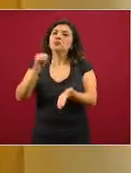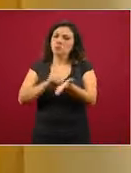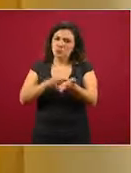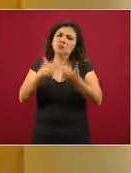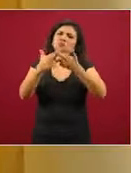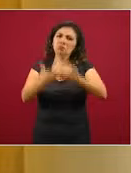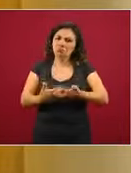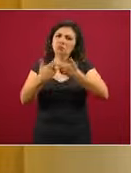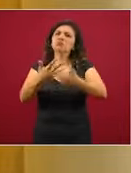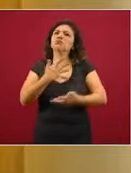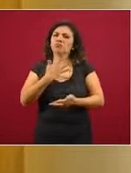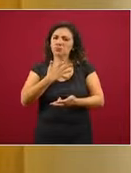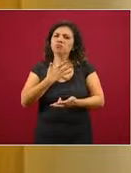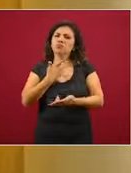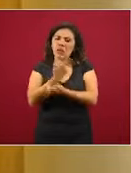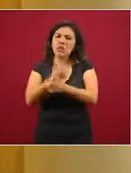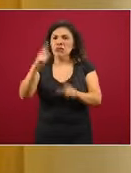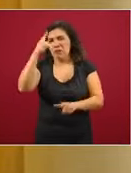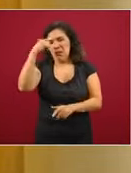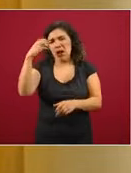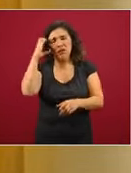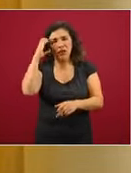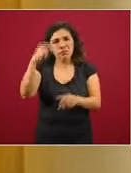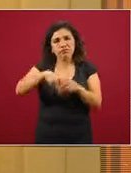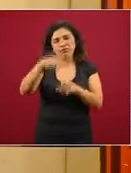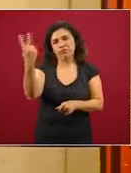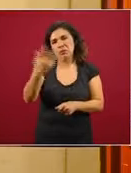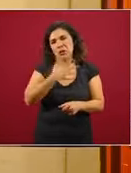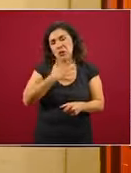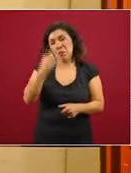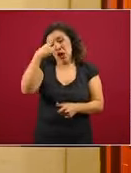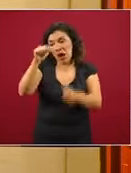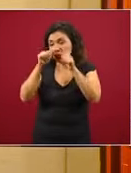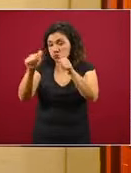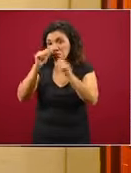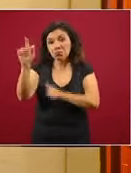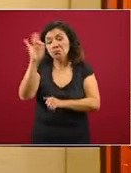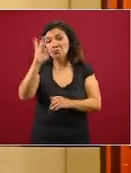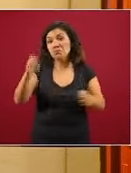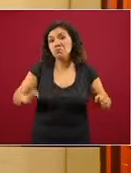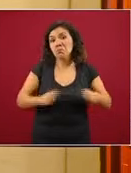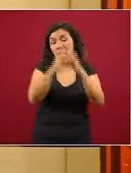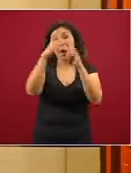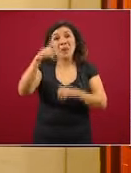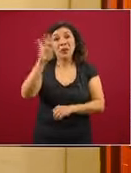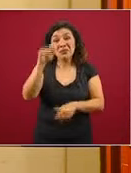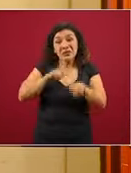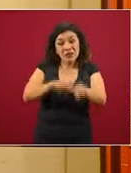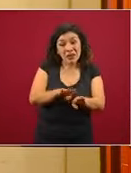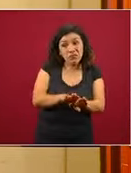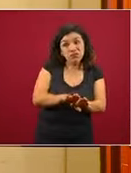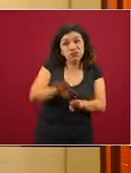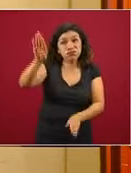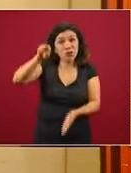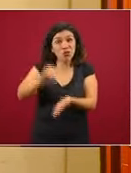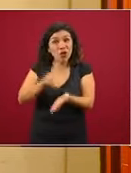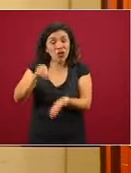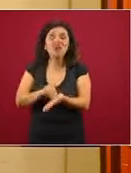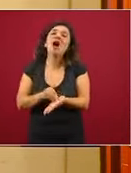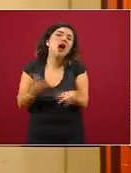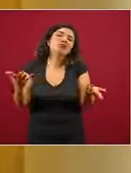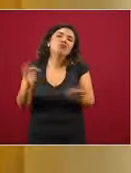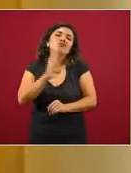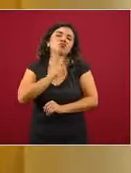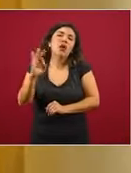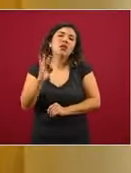hay un buffer que en su momento va a permitir atender a las personas, pero de continuar esta tendencia ascendente, lógicamente